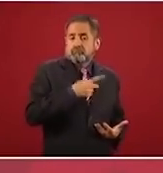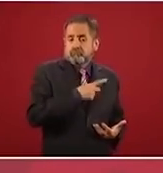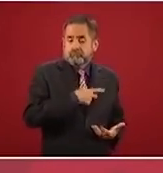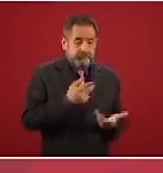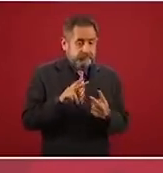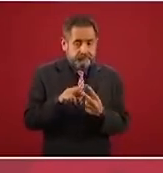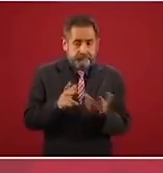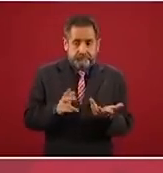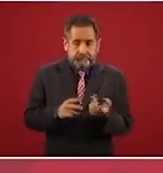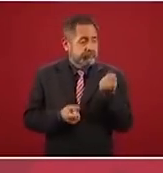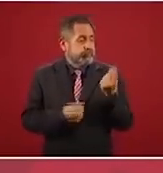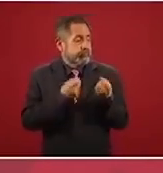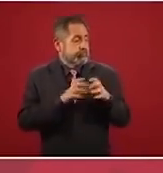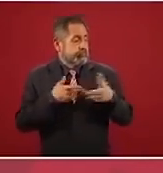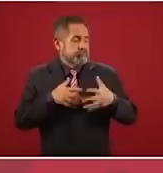en unas cuantas manos.